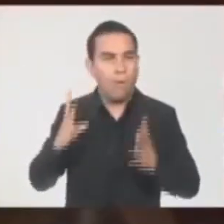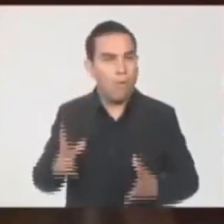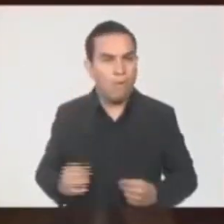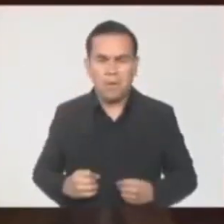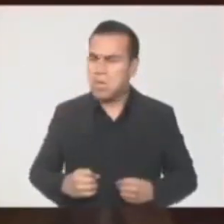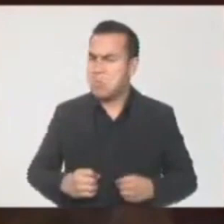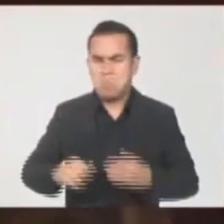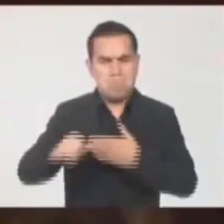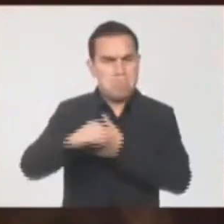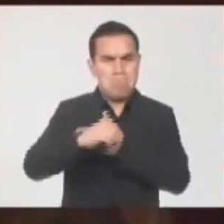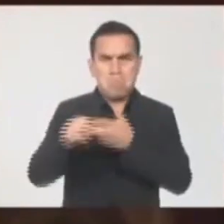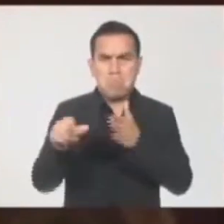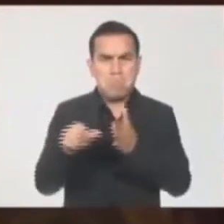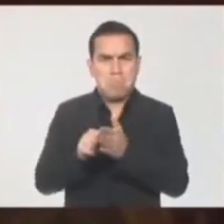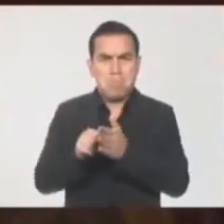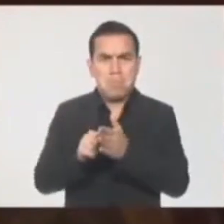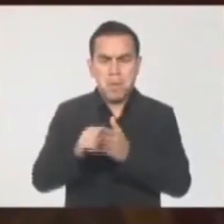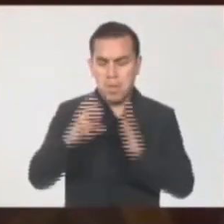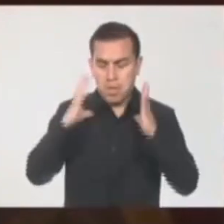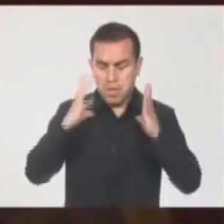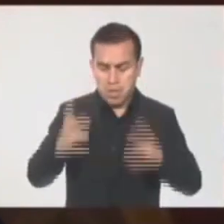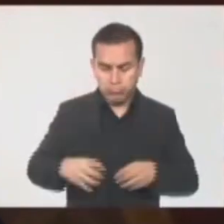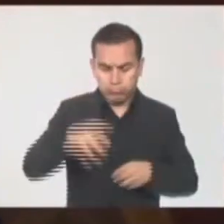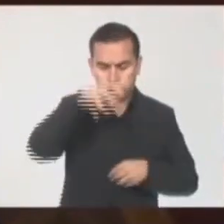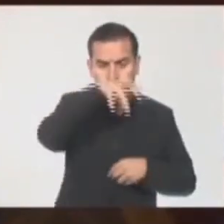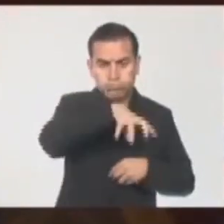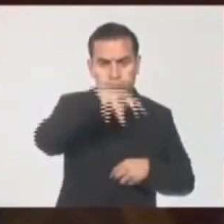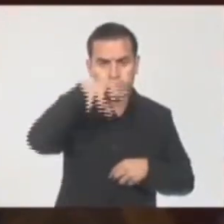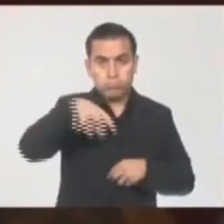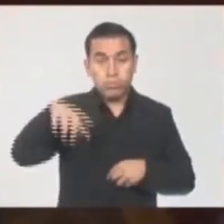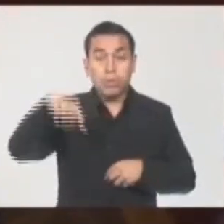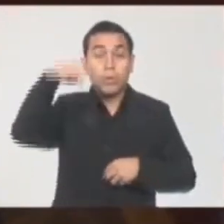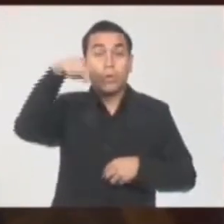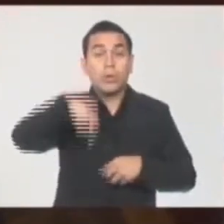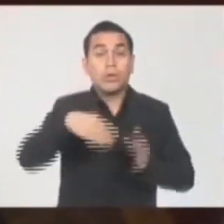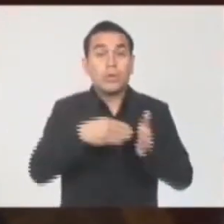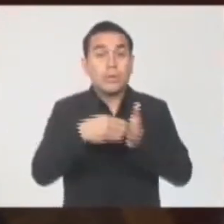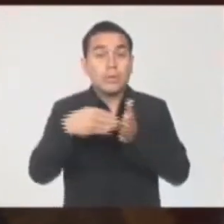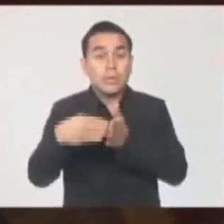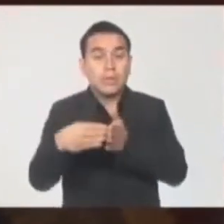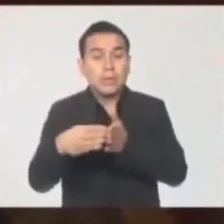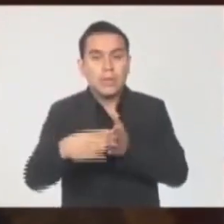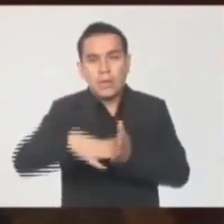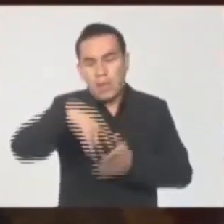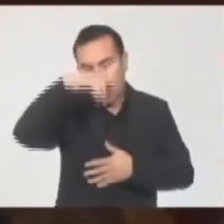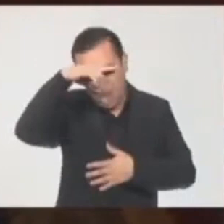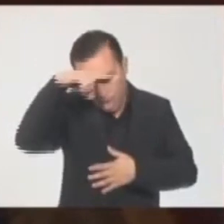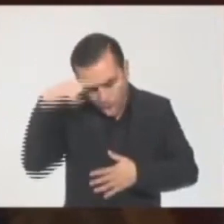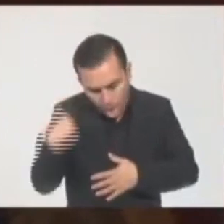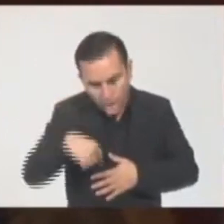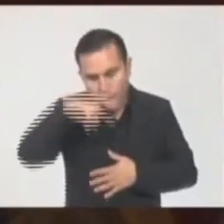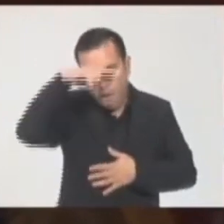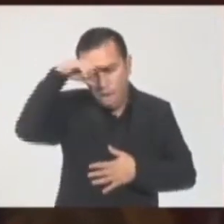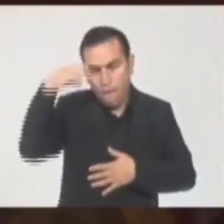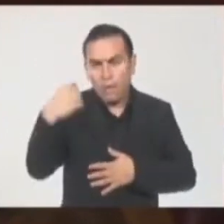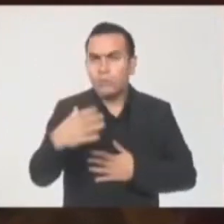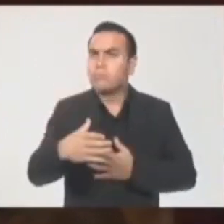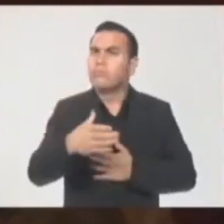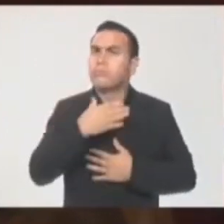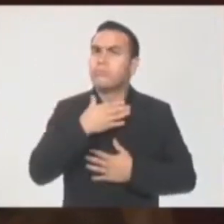asamblea legislativa, de un poder del Estado. A partir de ahora, el reto es mucho más grande.